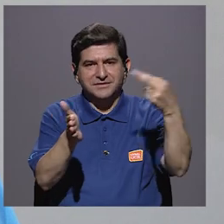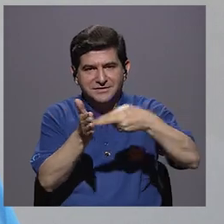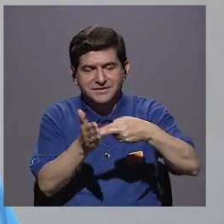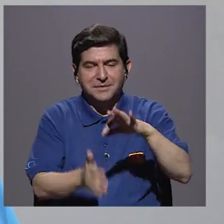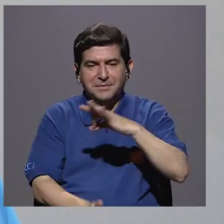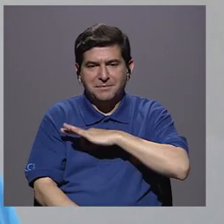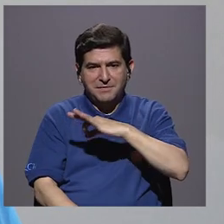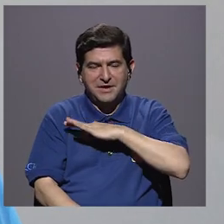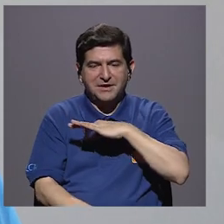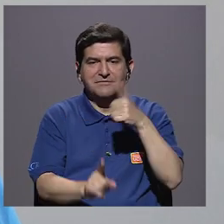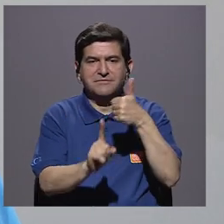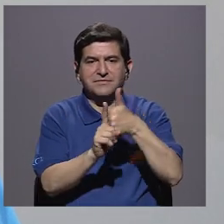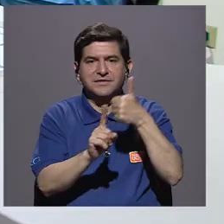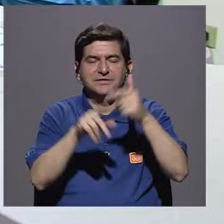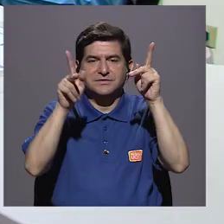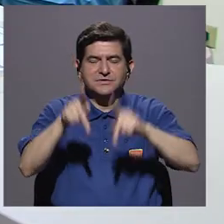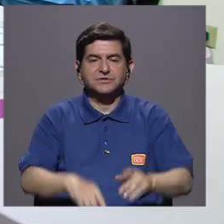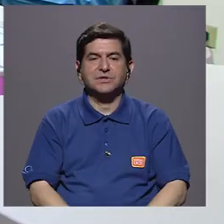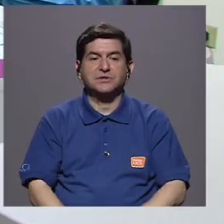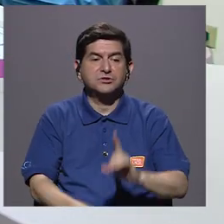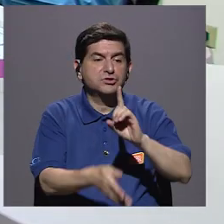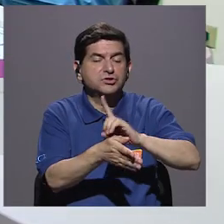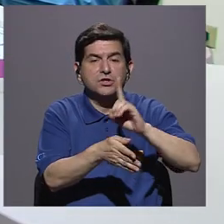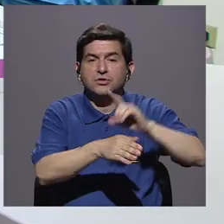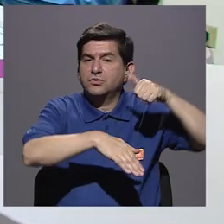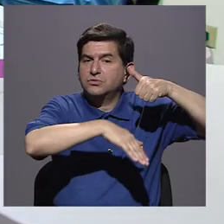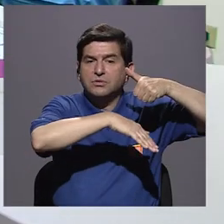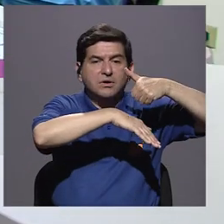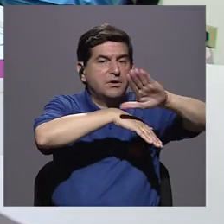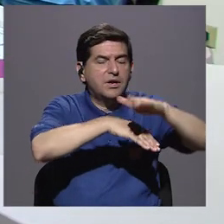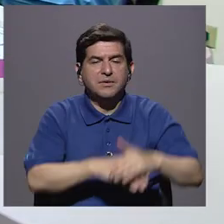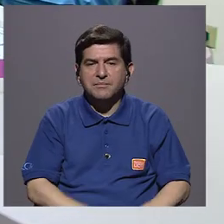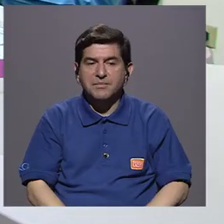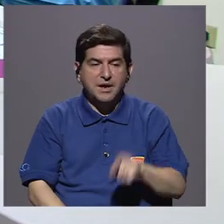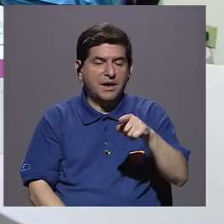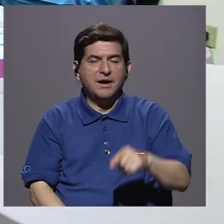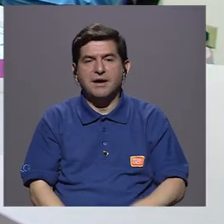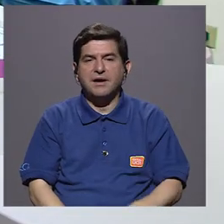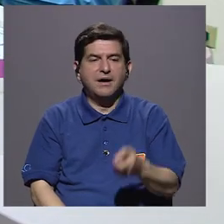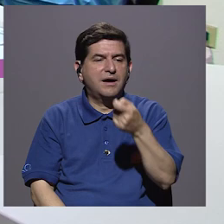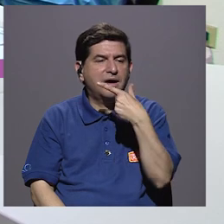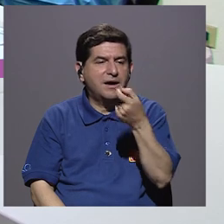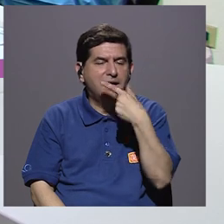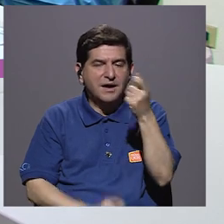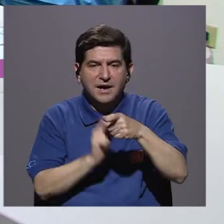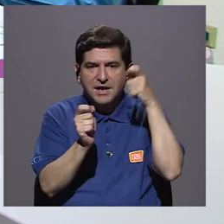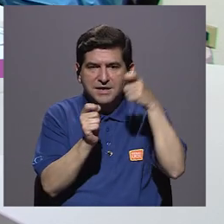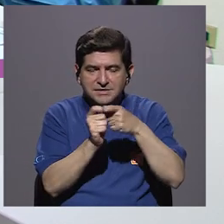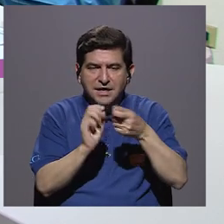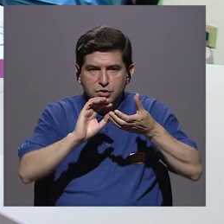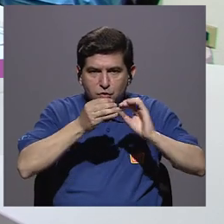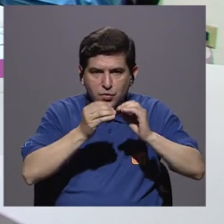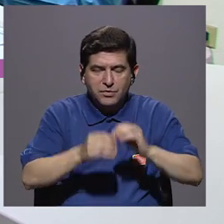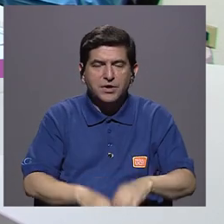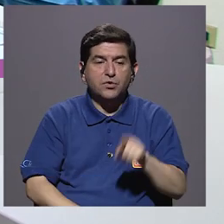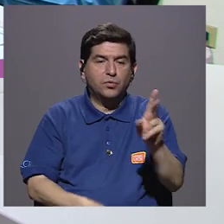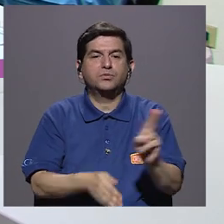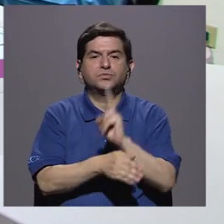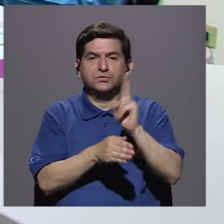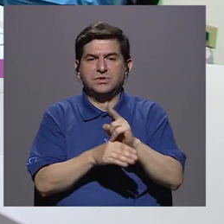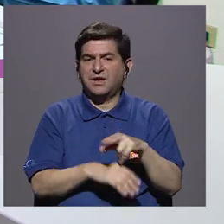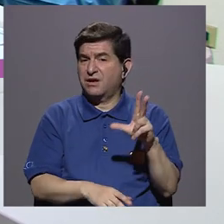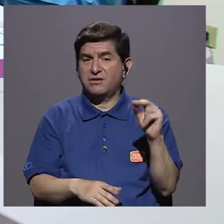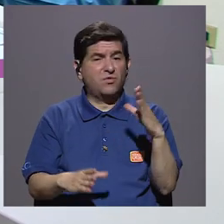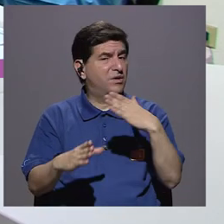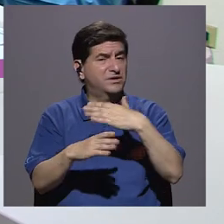para beneficio del propio usuario. Uh-huh. Si el médico envía X cantidad de pastillas, X dosis, tienes que tomártelas. ¿Por qué? Porque